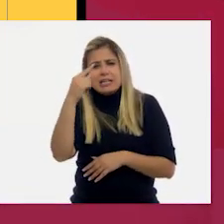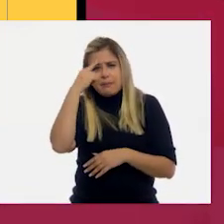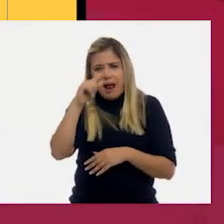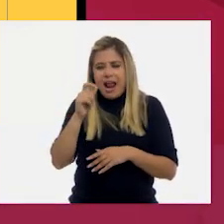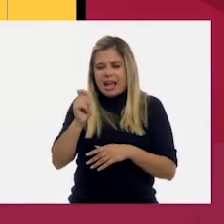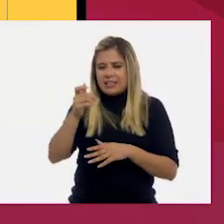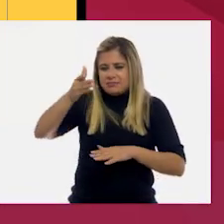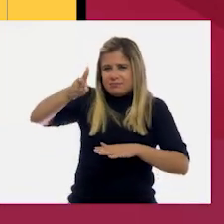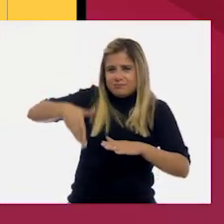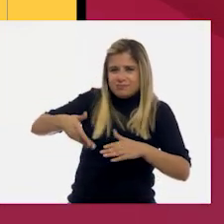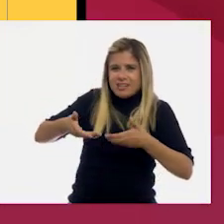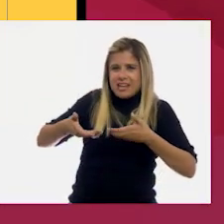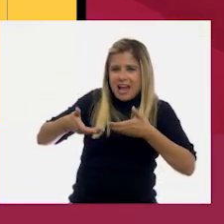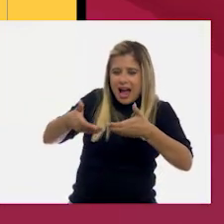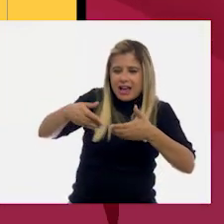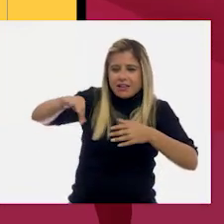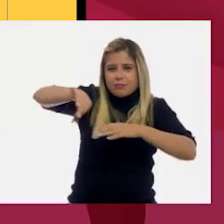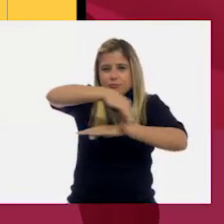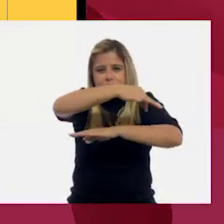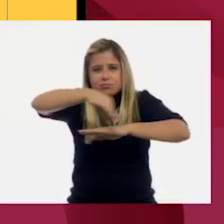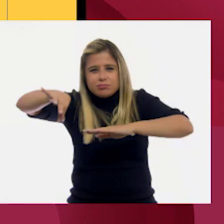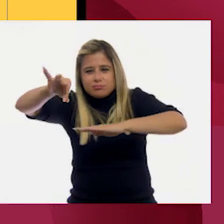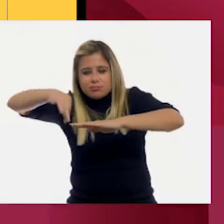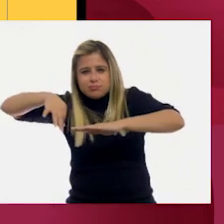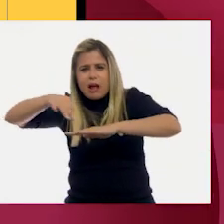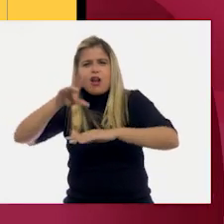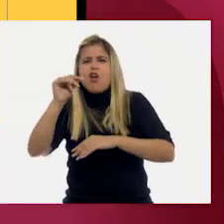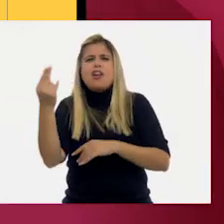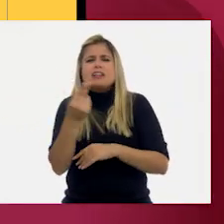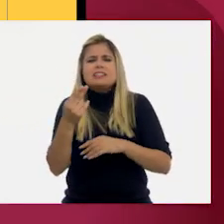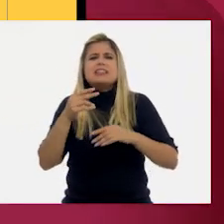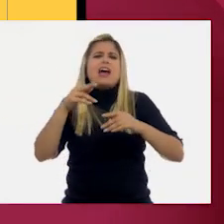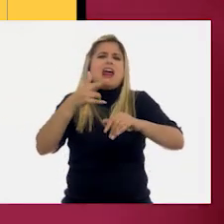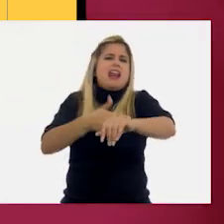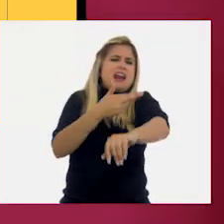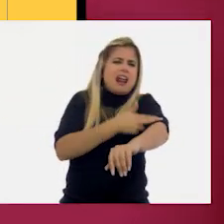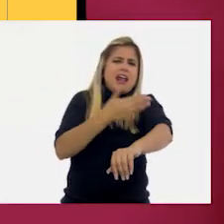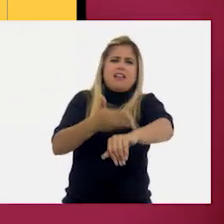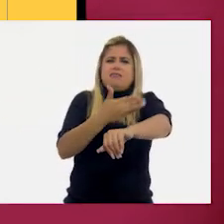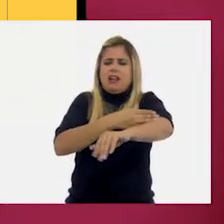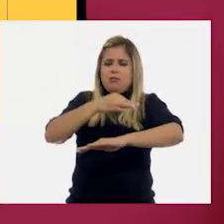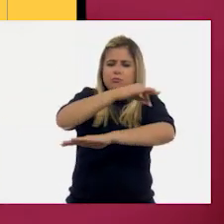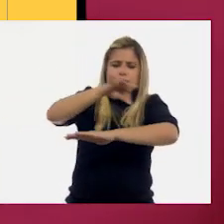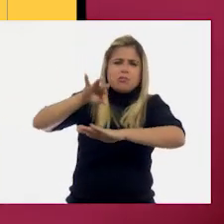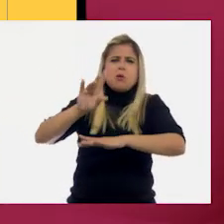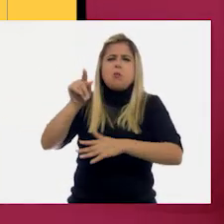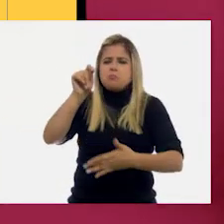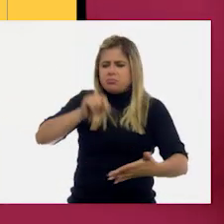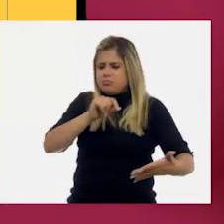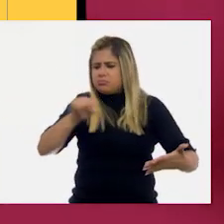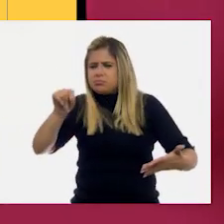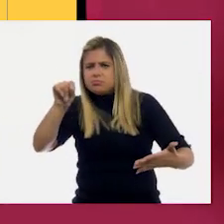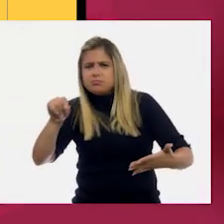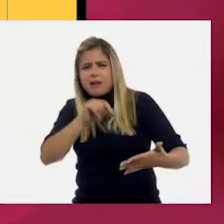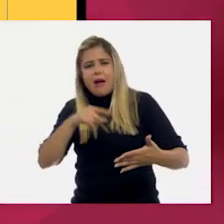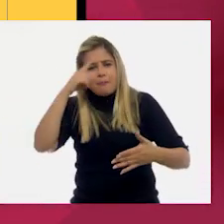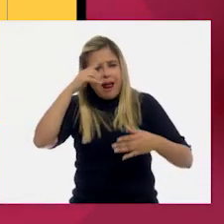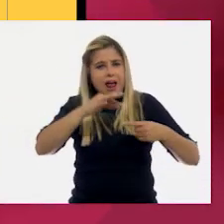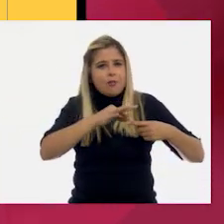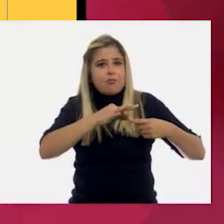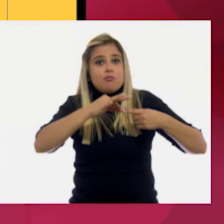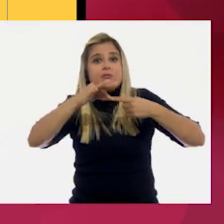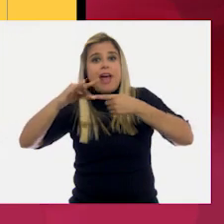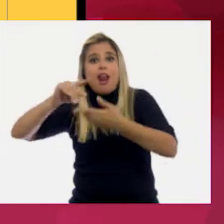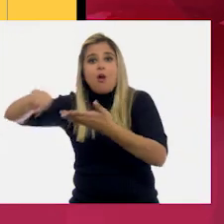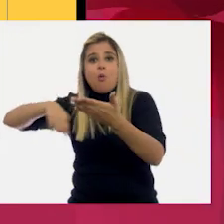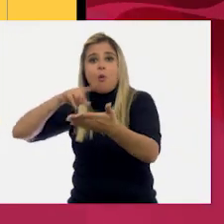se hace a trazo libre, sin necesidad de usar instrumentos geométricos. Sirve para indicar dónde se encuentra un lugar y